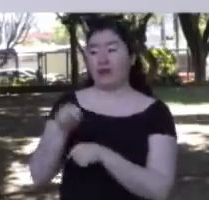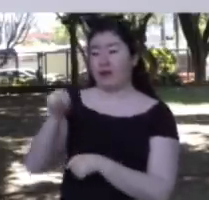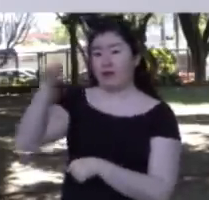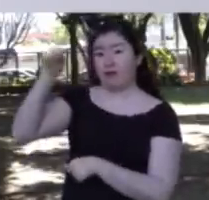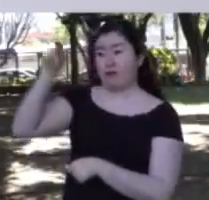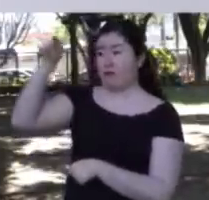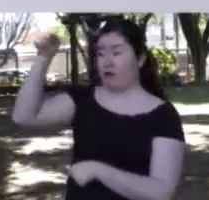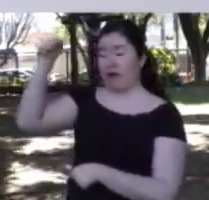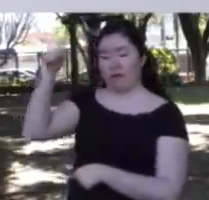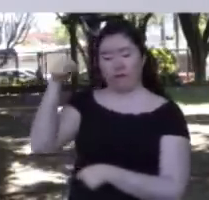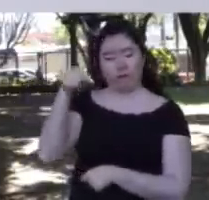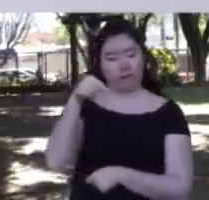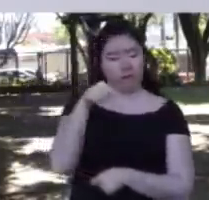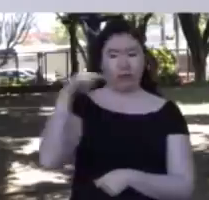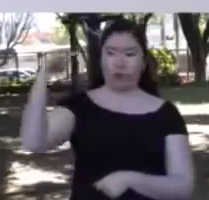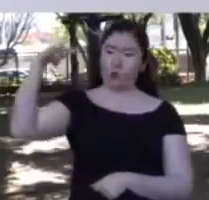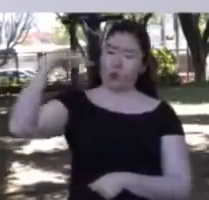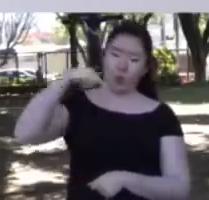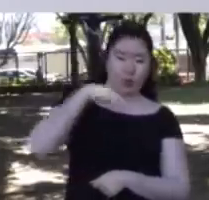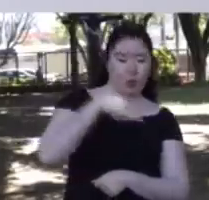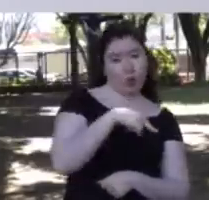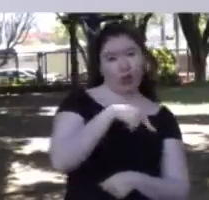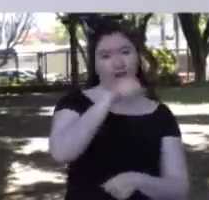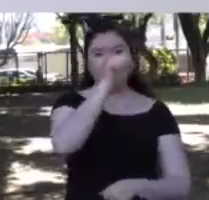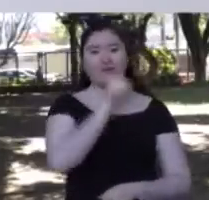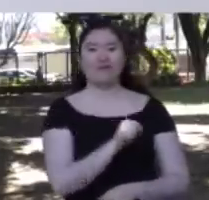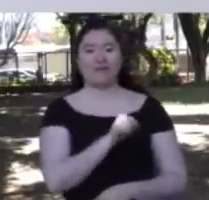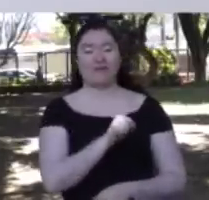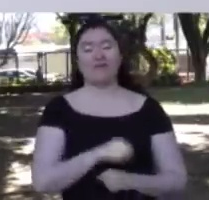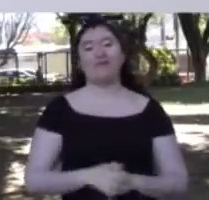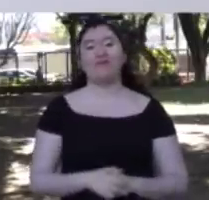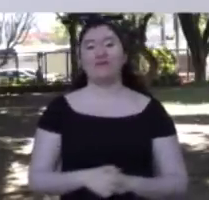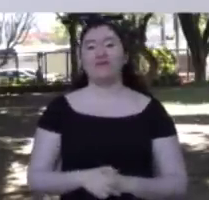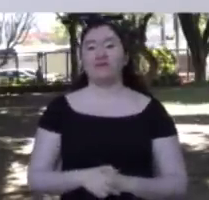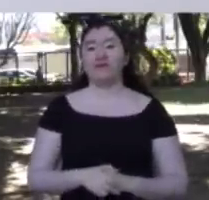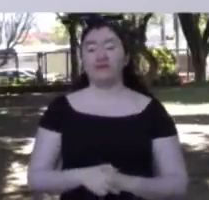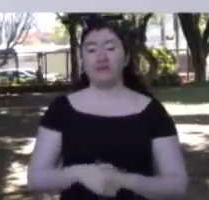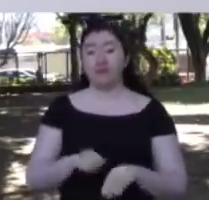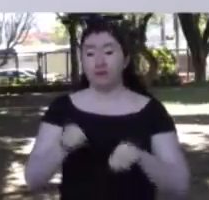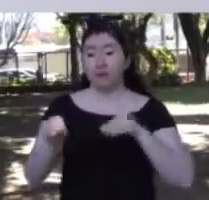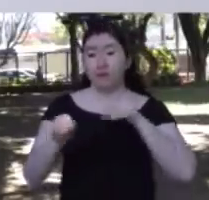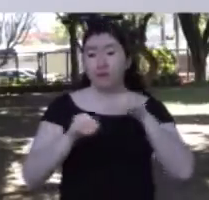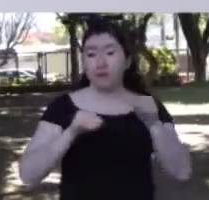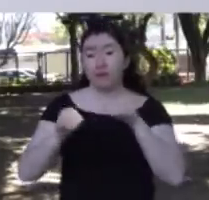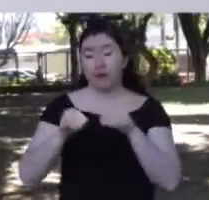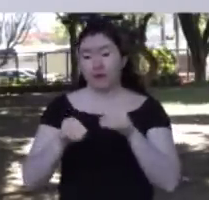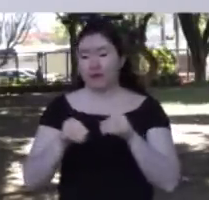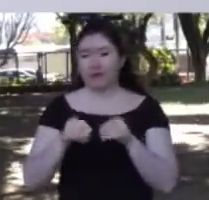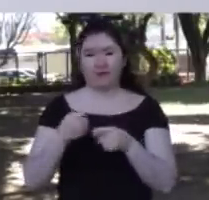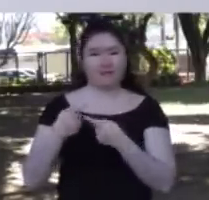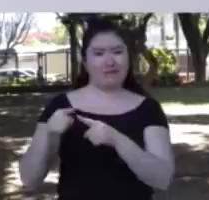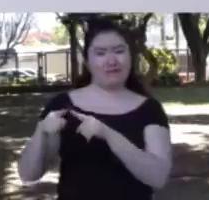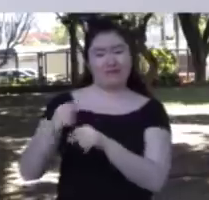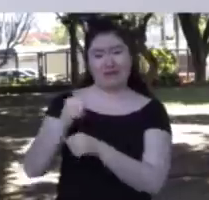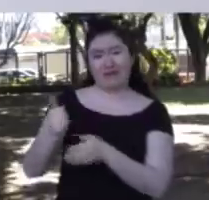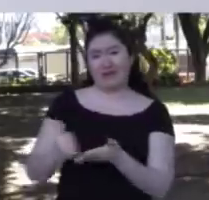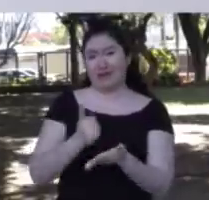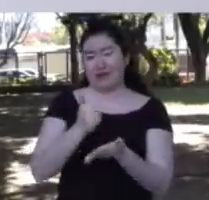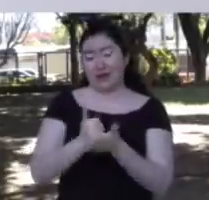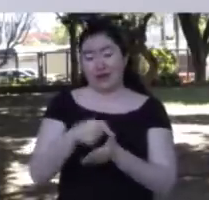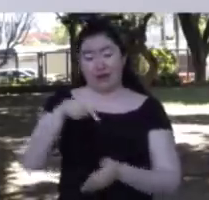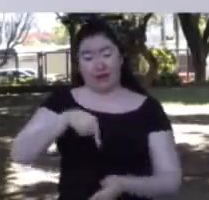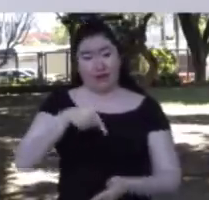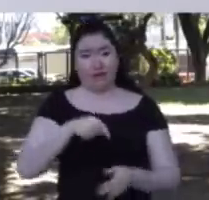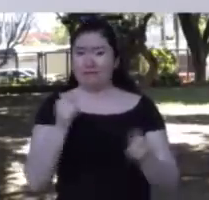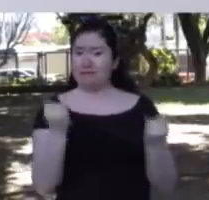sur de la ciudad. Los grandes derroteros o los grandes movimientos en cualquier ciudad del mundo, pero particularmente en la Ciudad de